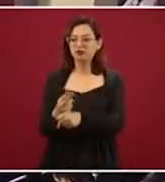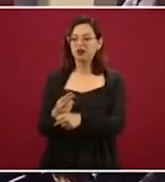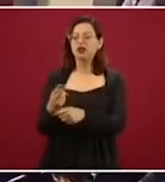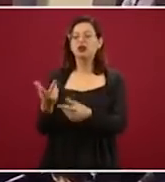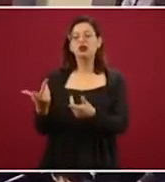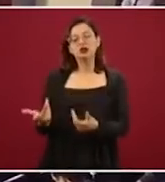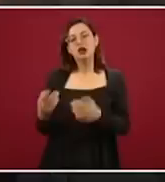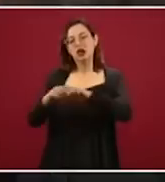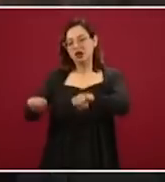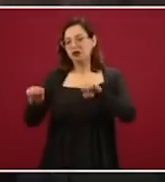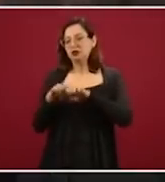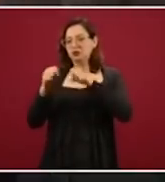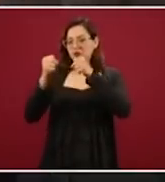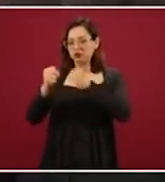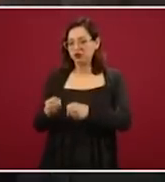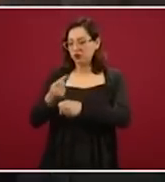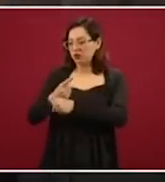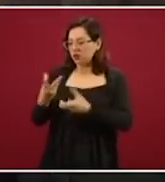de seguridad,